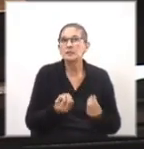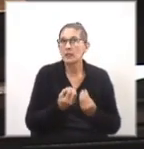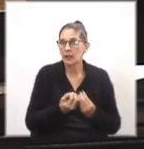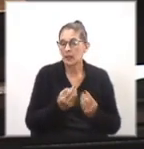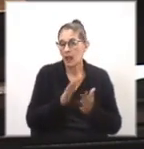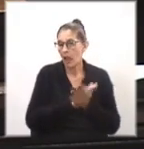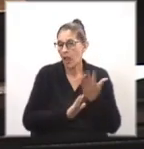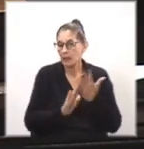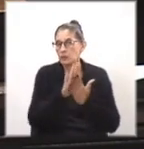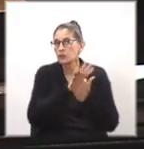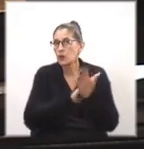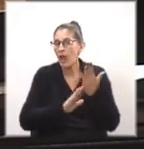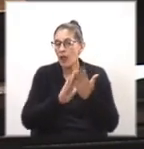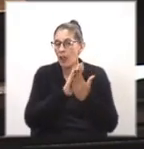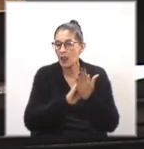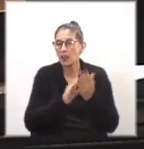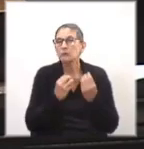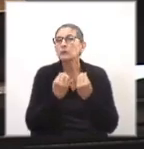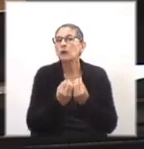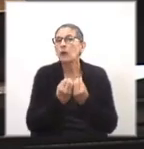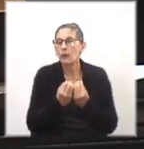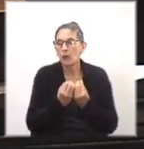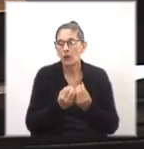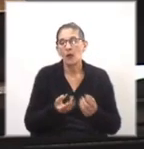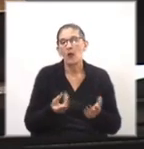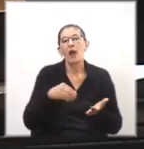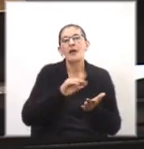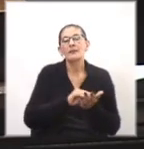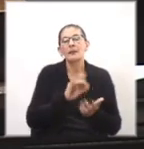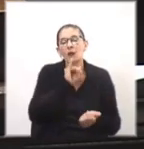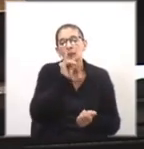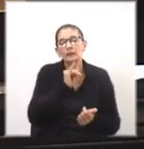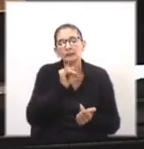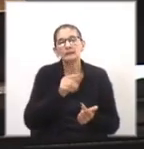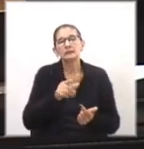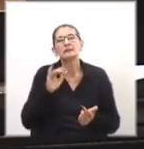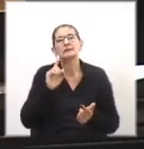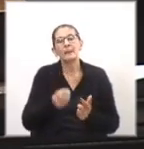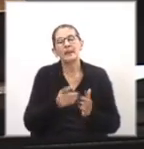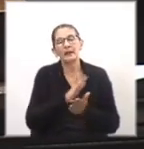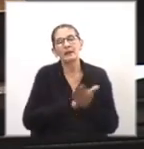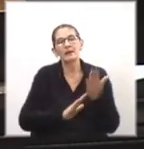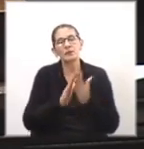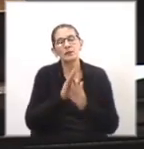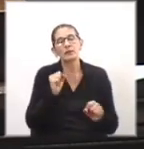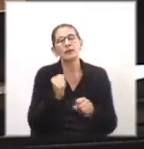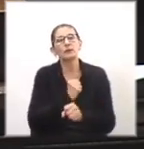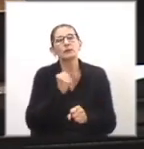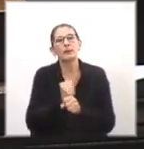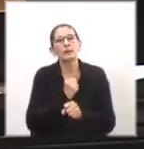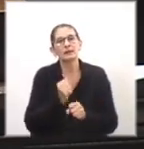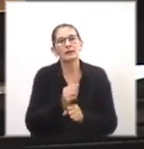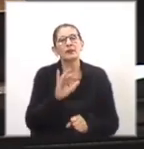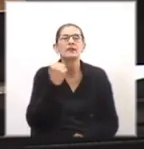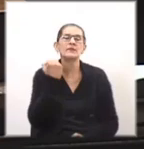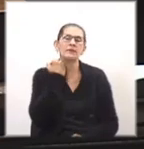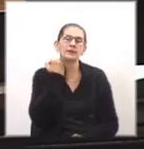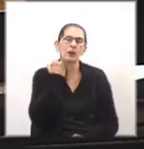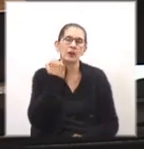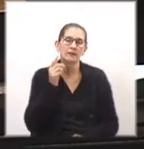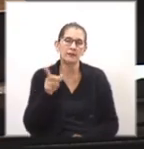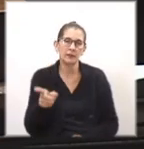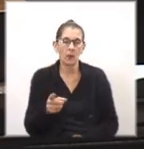nacional, además, como el testimonio que recibimos también nacional de los trabajadores de los frigoríficos,